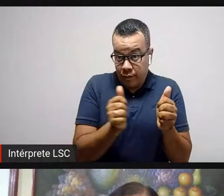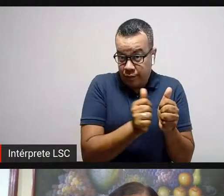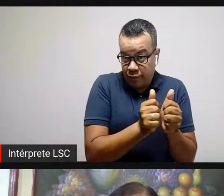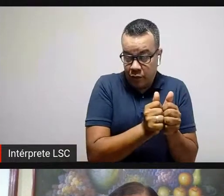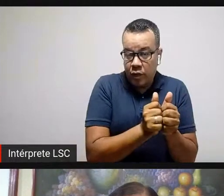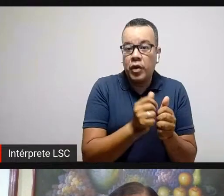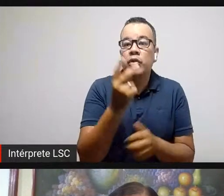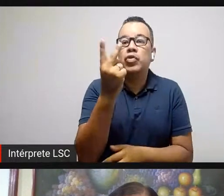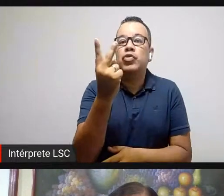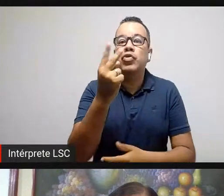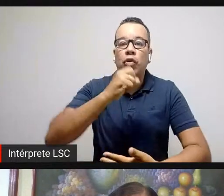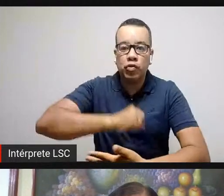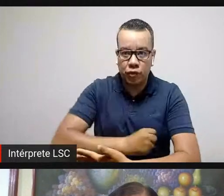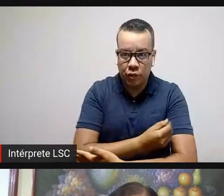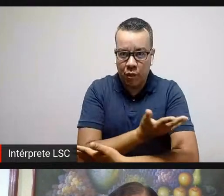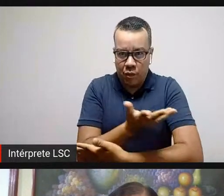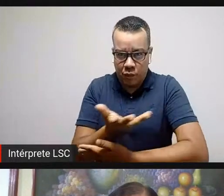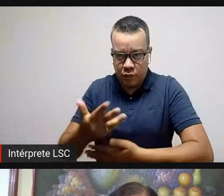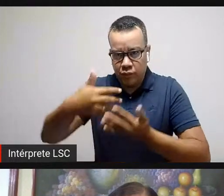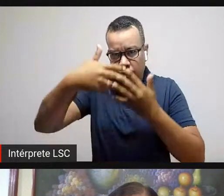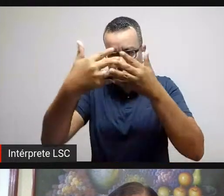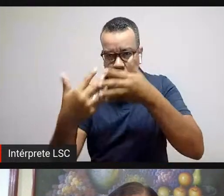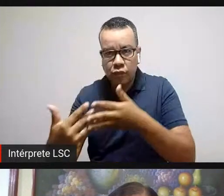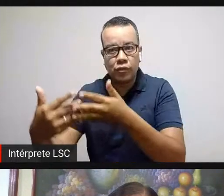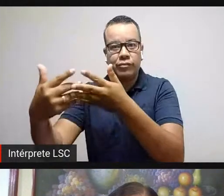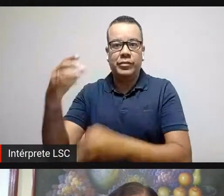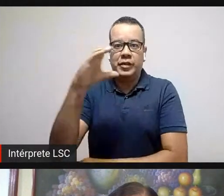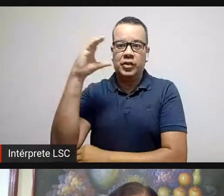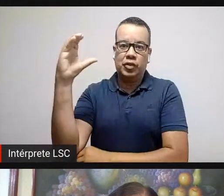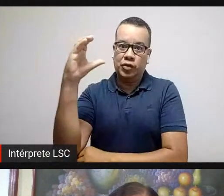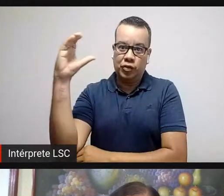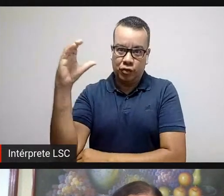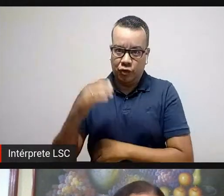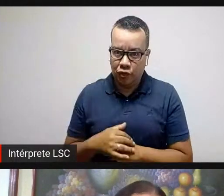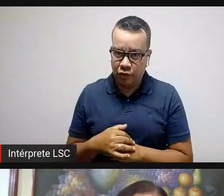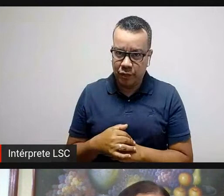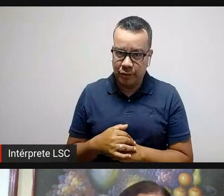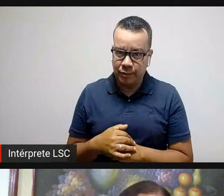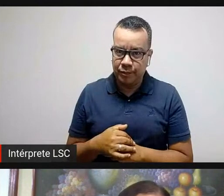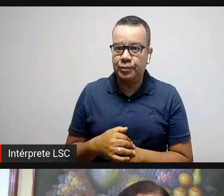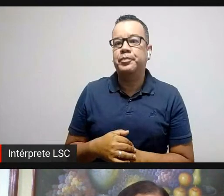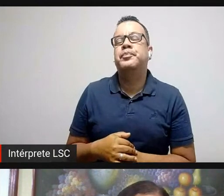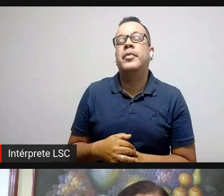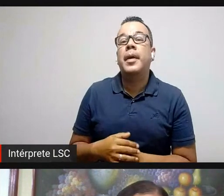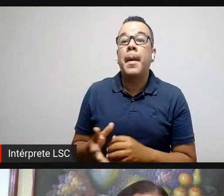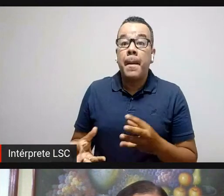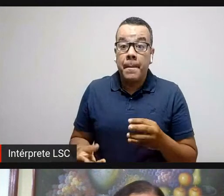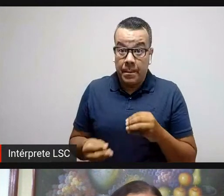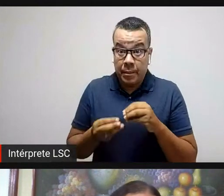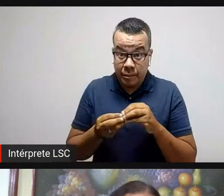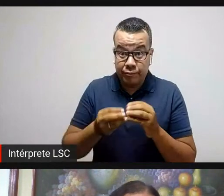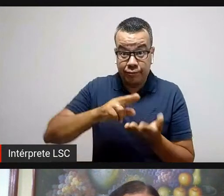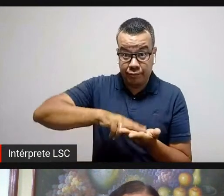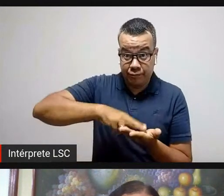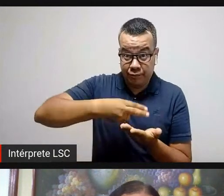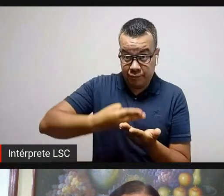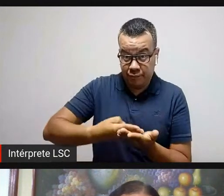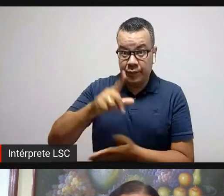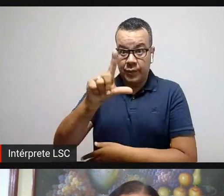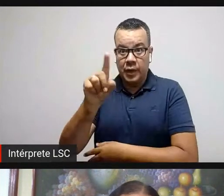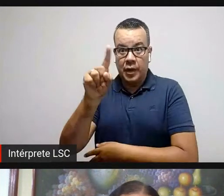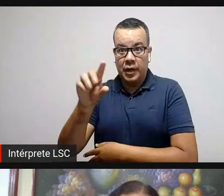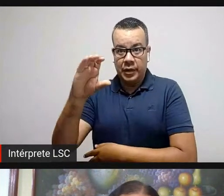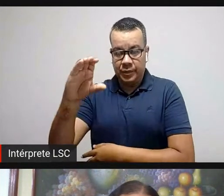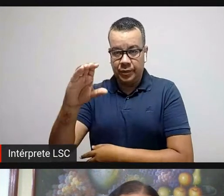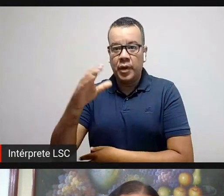como últimamente con Fabián Castañeda, nuestro intérprete en lenguas de señas colombianas. Muchas gracias a todos